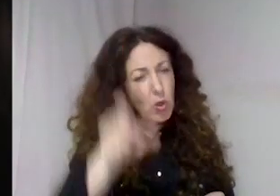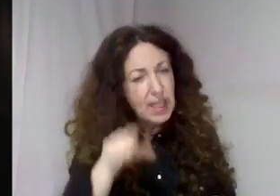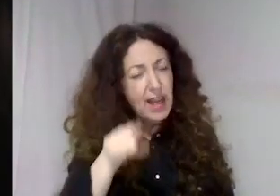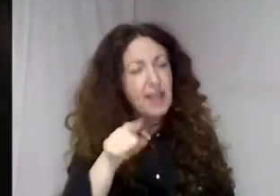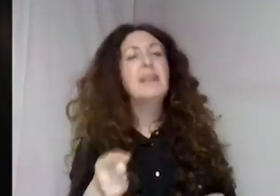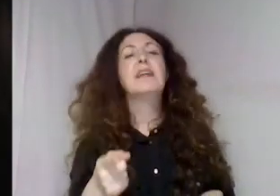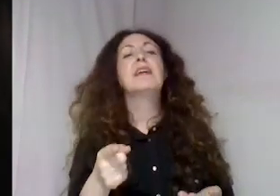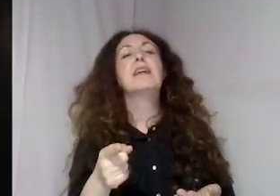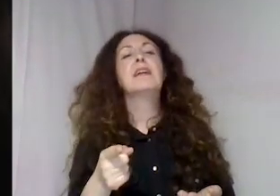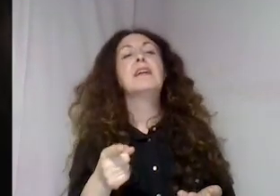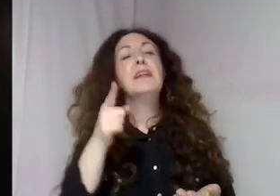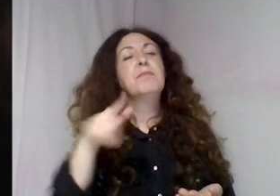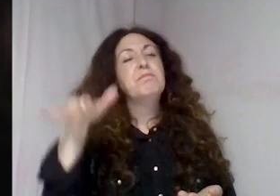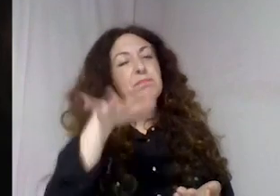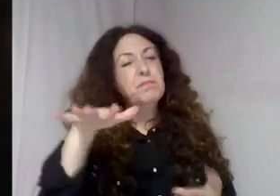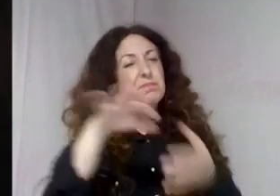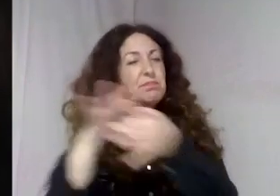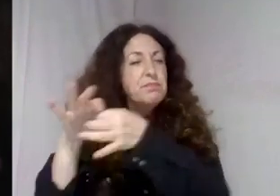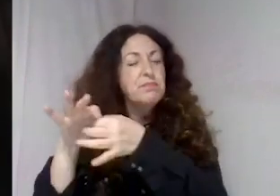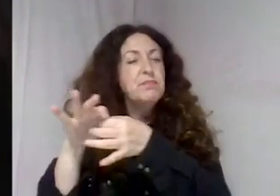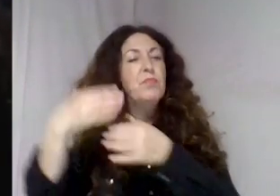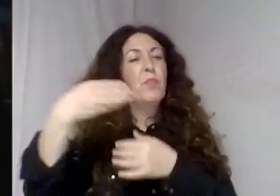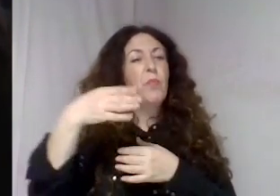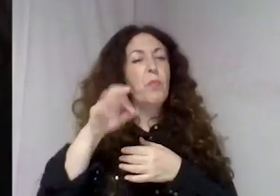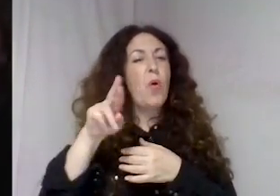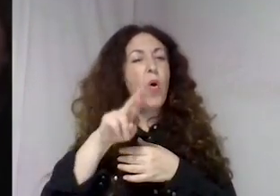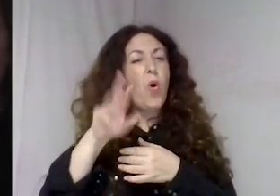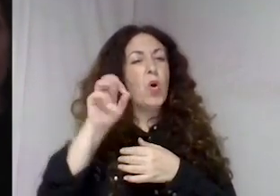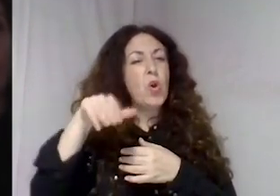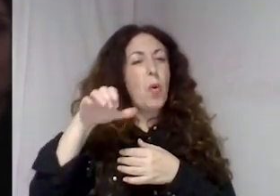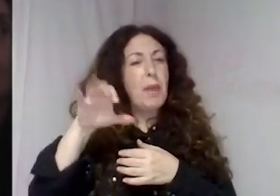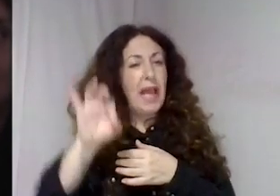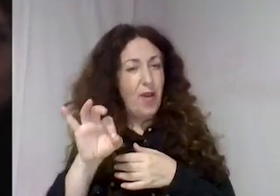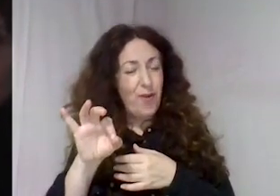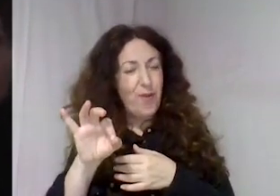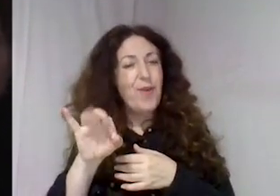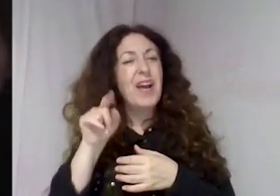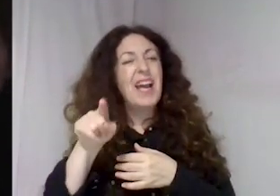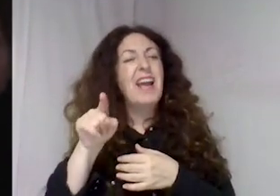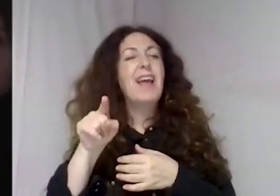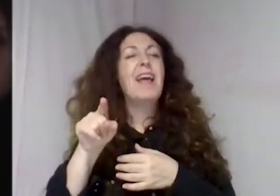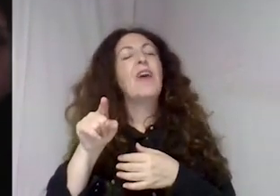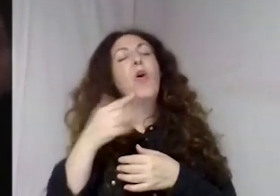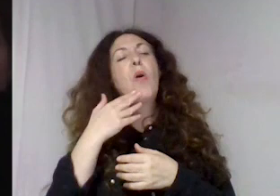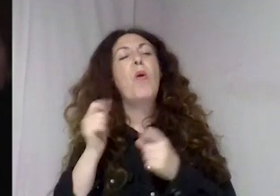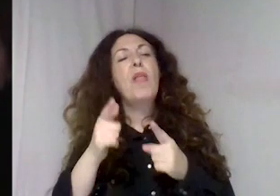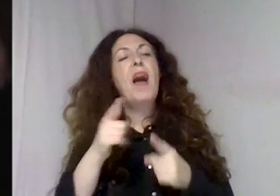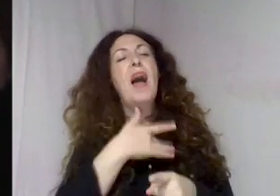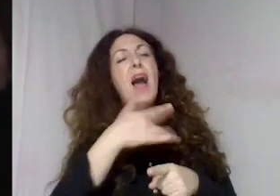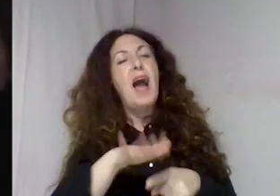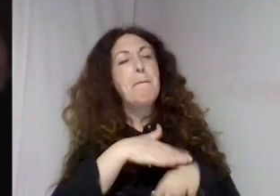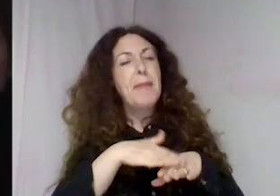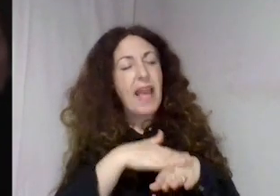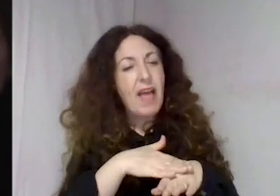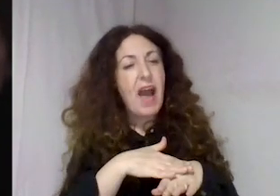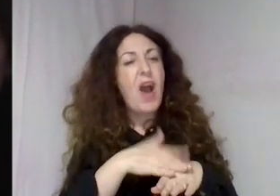a todas las sesiones del curso. El otro día ya retomamos una idea y yo insisto en ella. Creo que estos tres personajes sí tienen algo